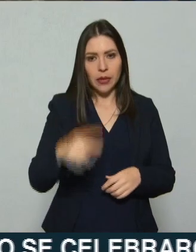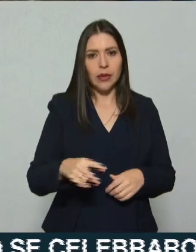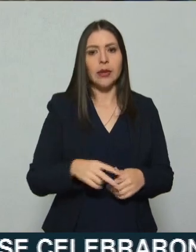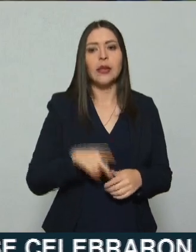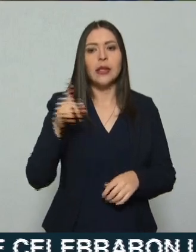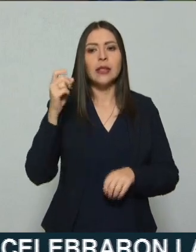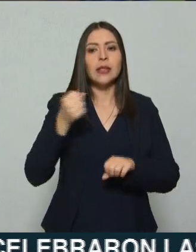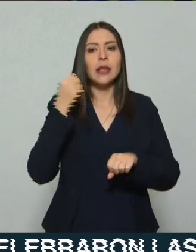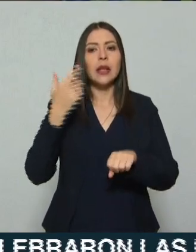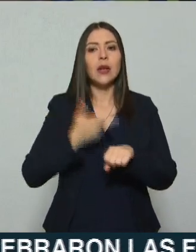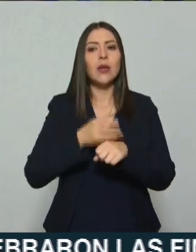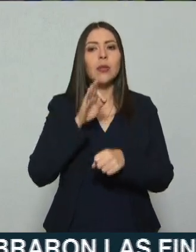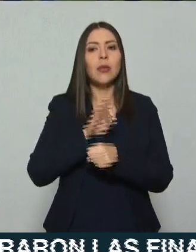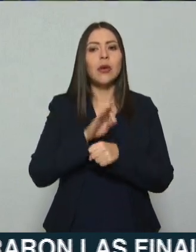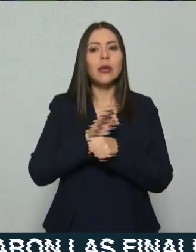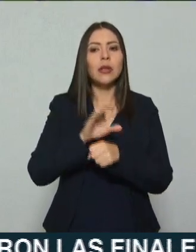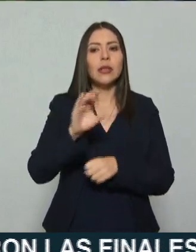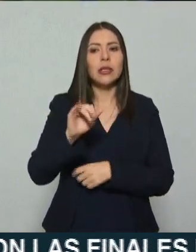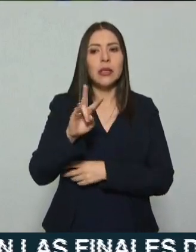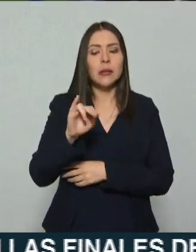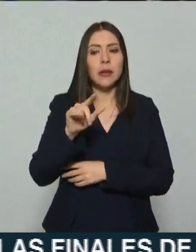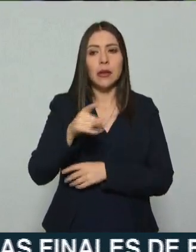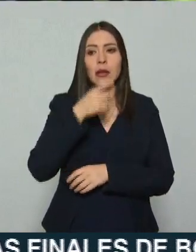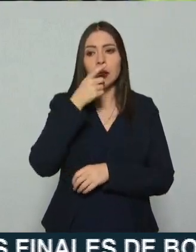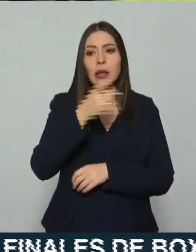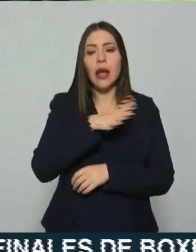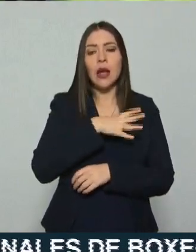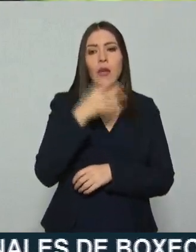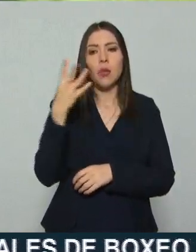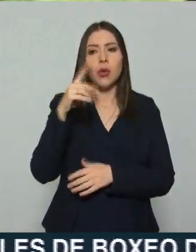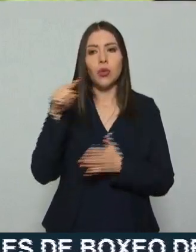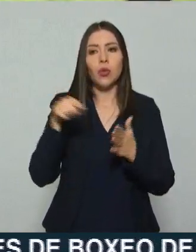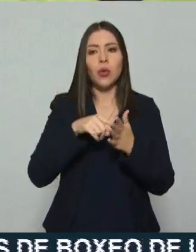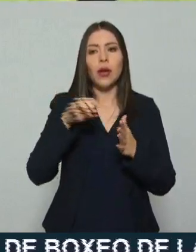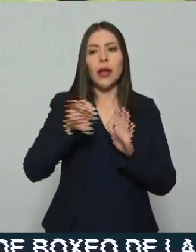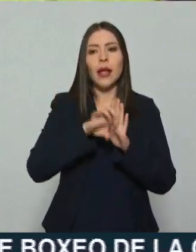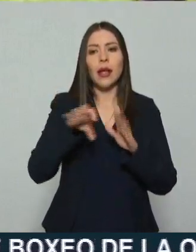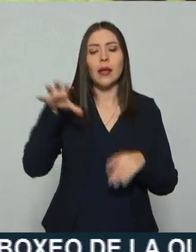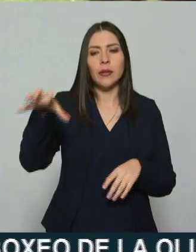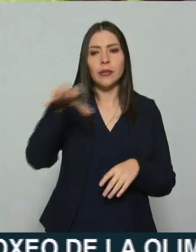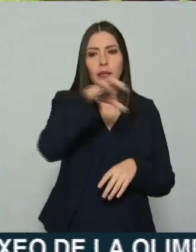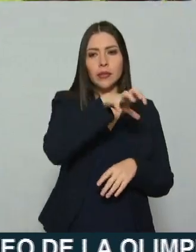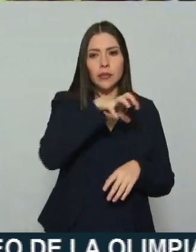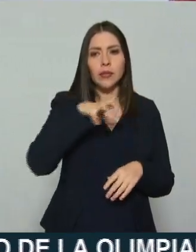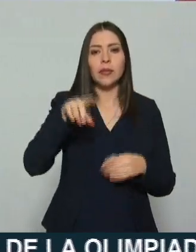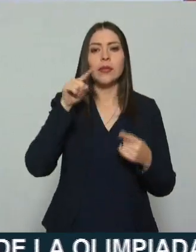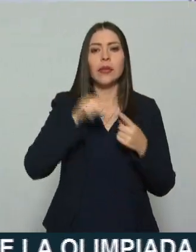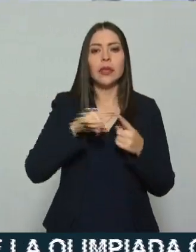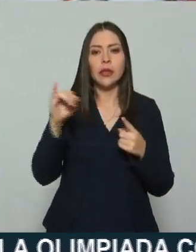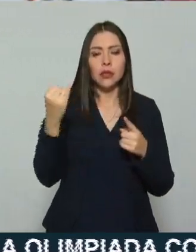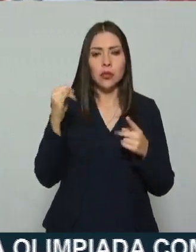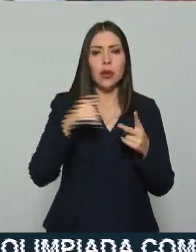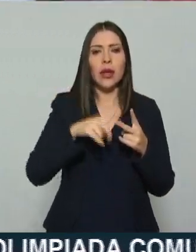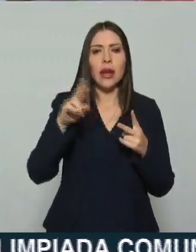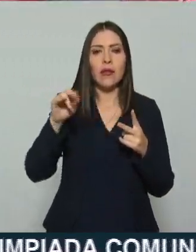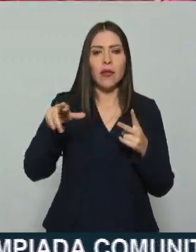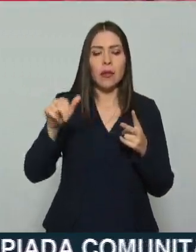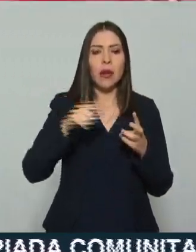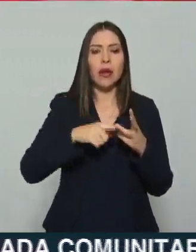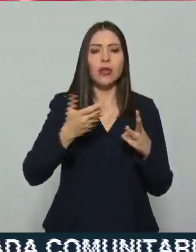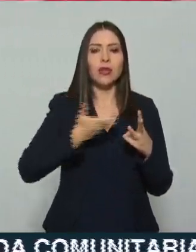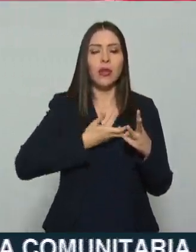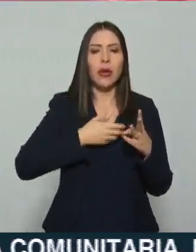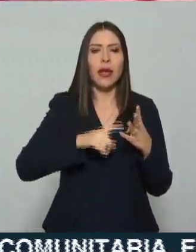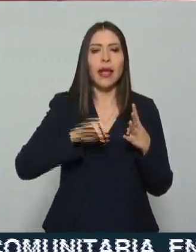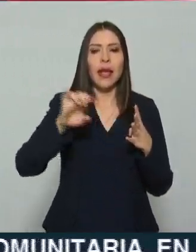Civil indicó que habrá 4 escenarios con posibles afectaciones por el sismo: en Insurgentes y Reforma, Zócalo, Eje